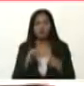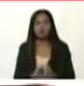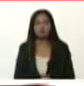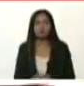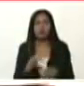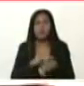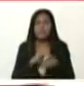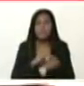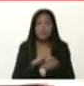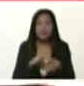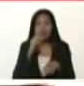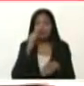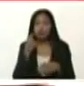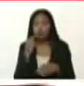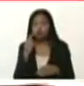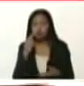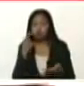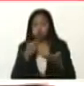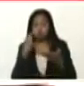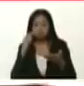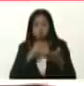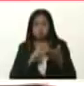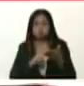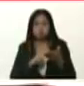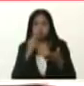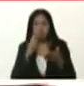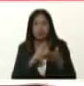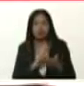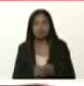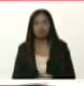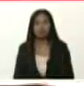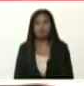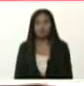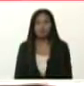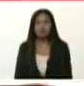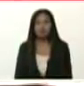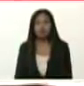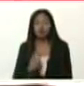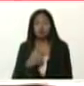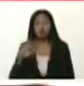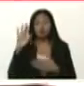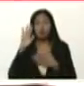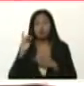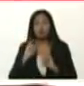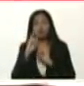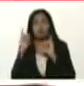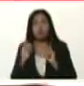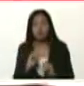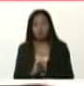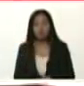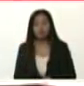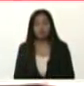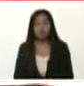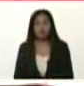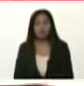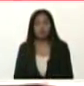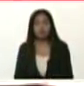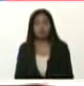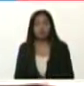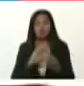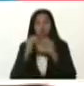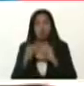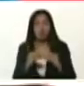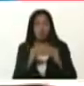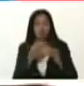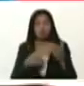Ministro Alvarado, hay que meterle la lupa a esto. Me estoy comprometiendo con esto. La rehabilitación de los servicios